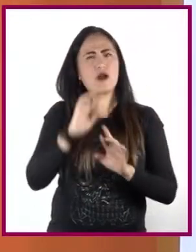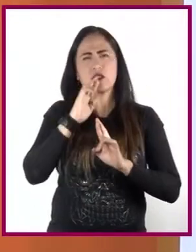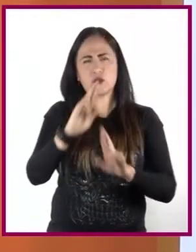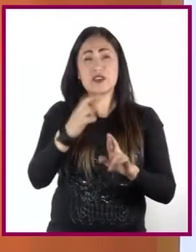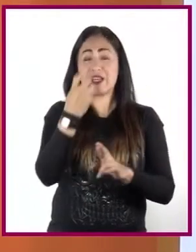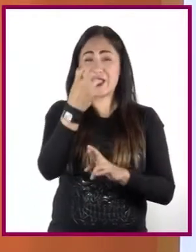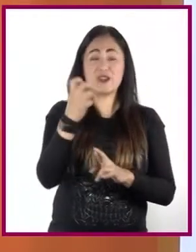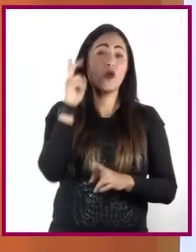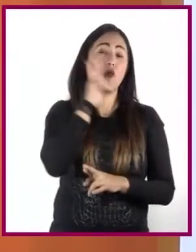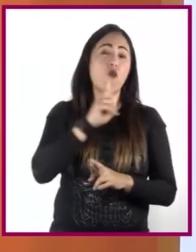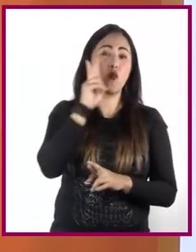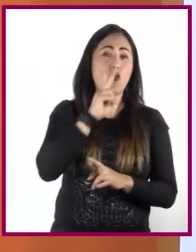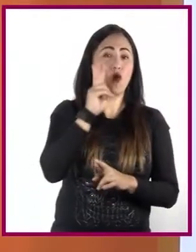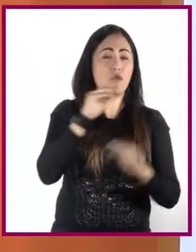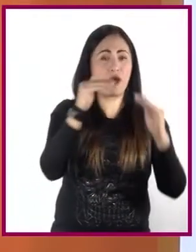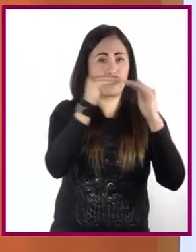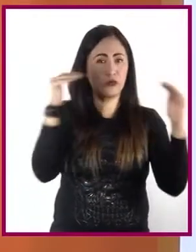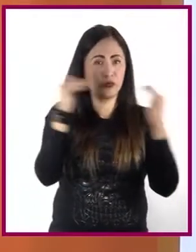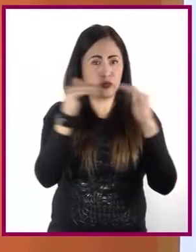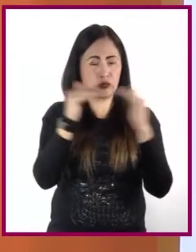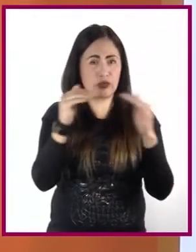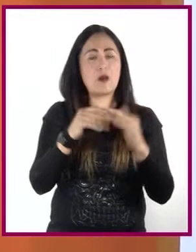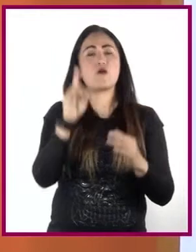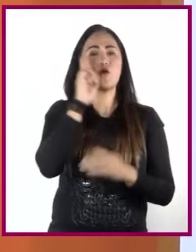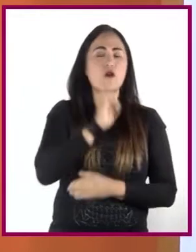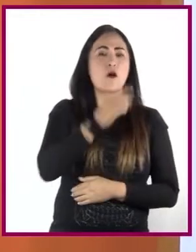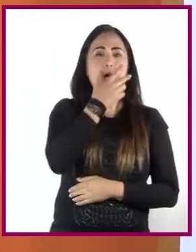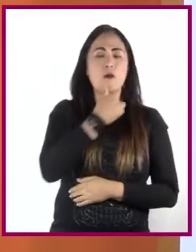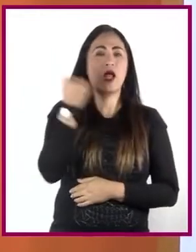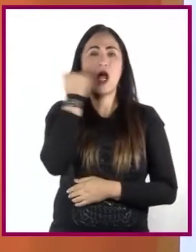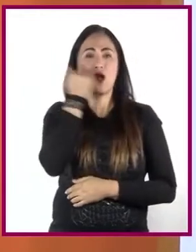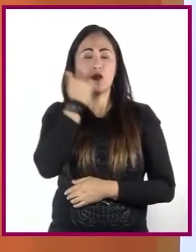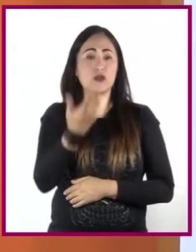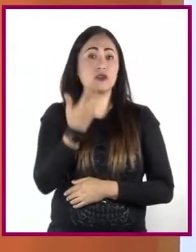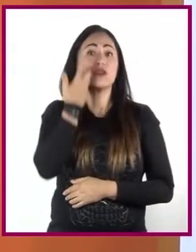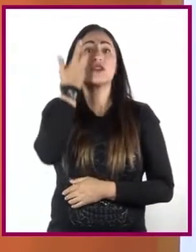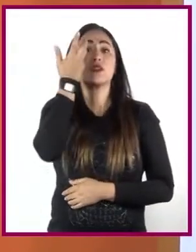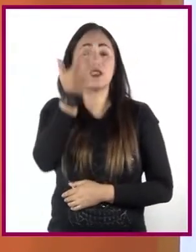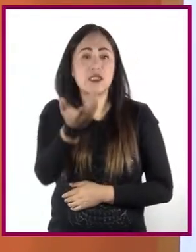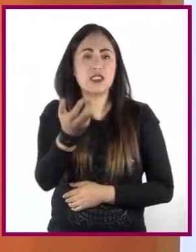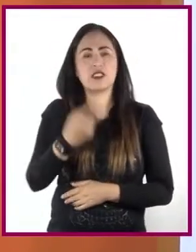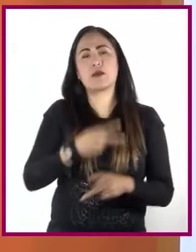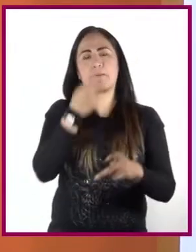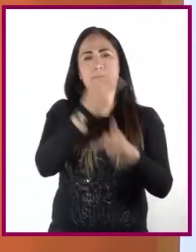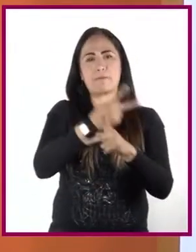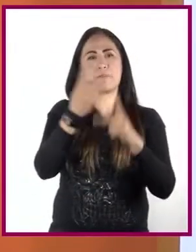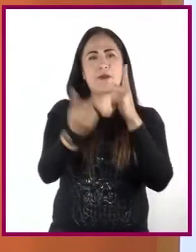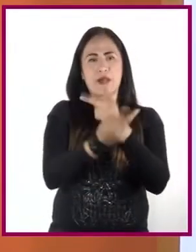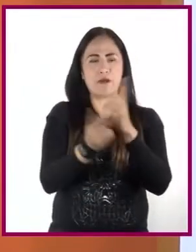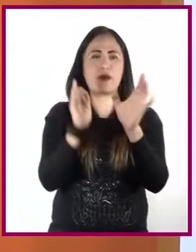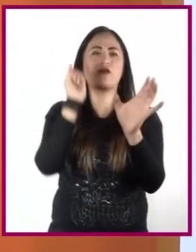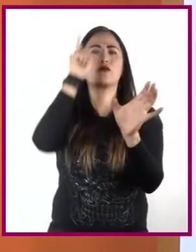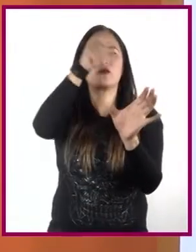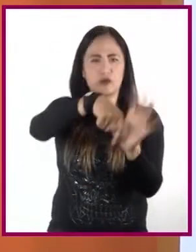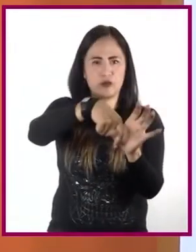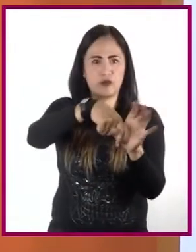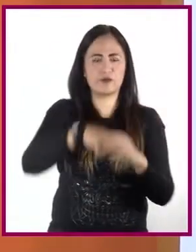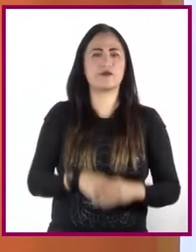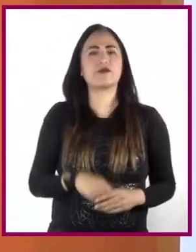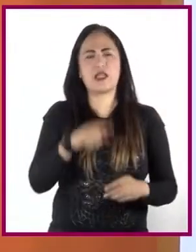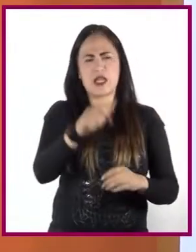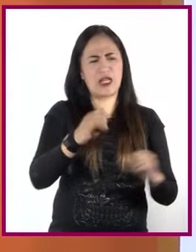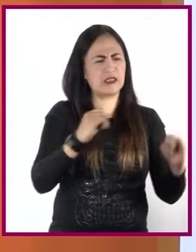en las pruebas estandarizadas que se aplican a las alumnas y alumnos aspirantes a la educación media superior en las